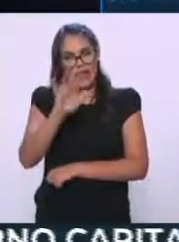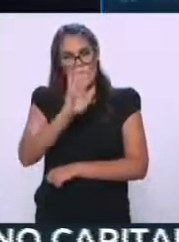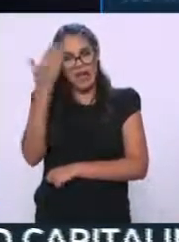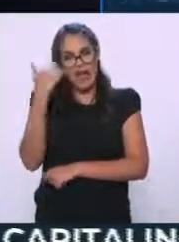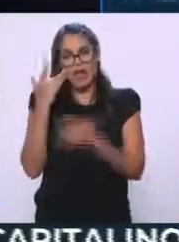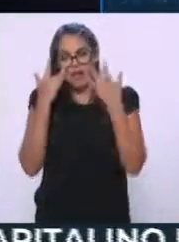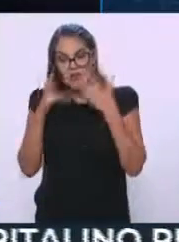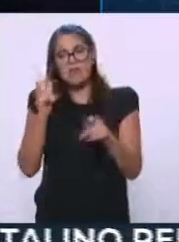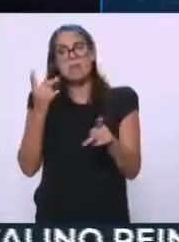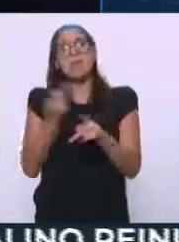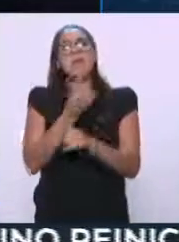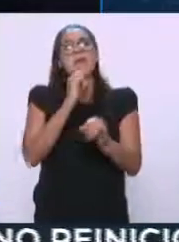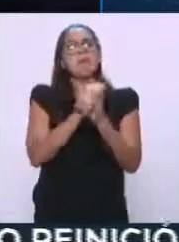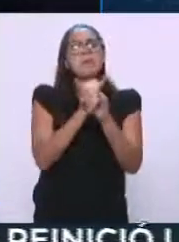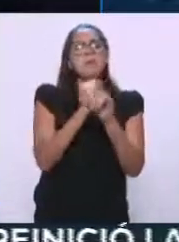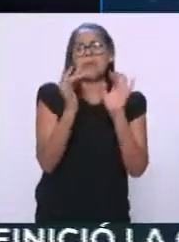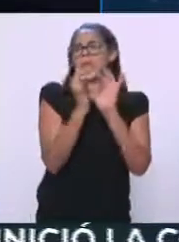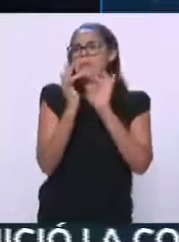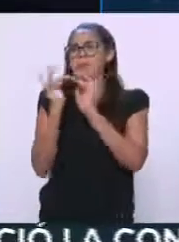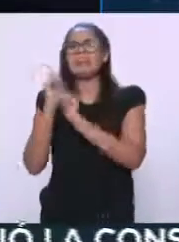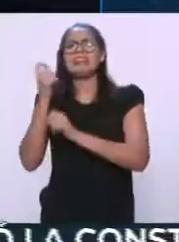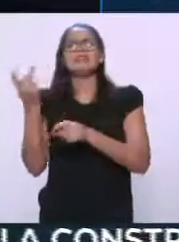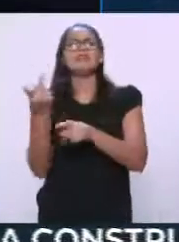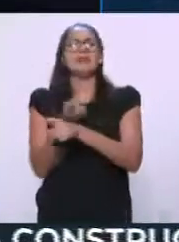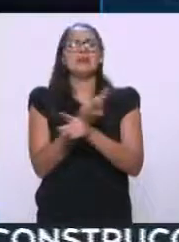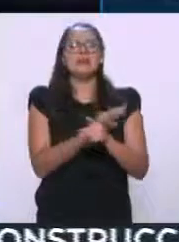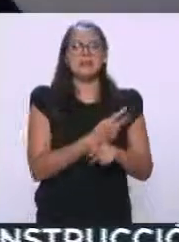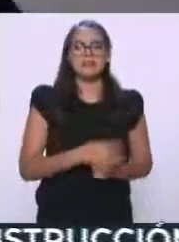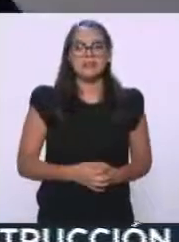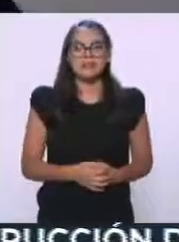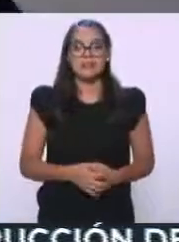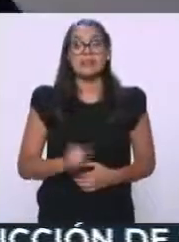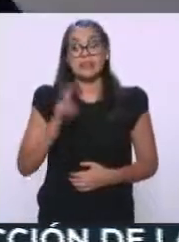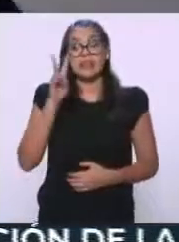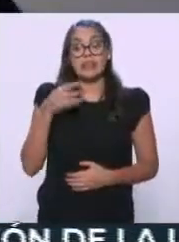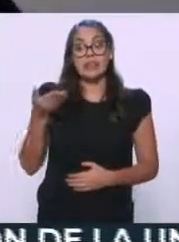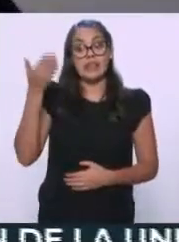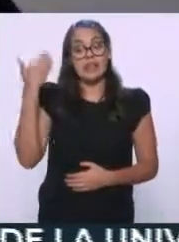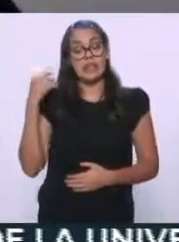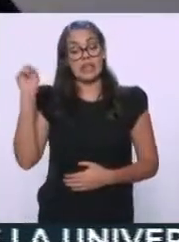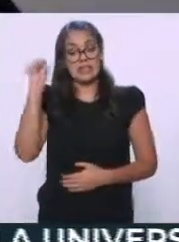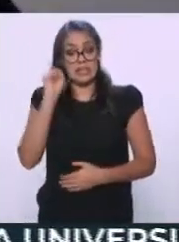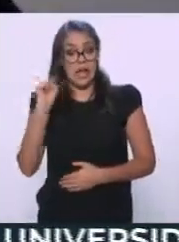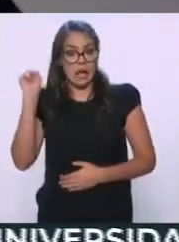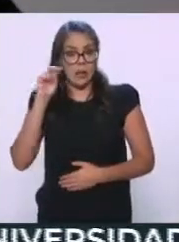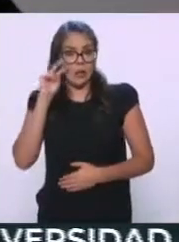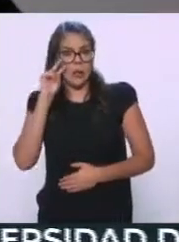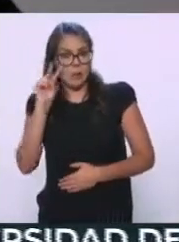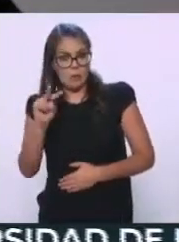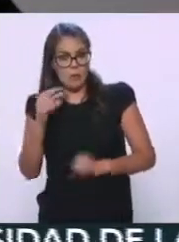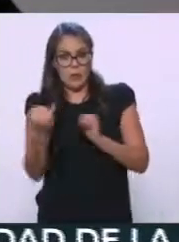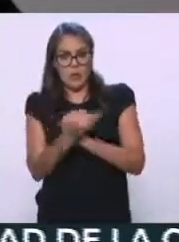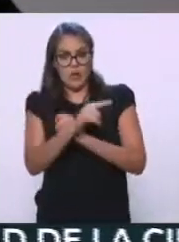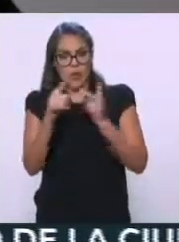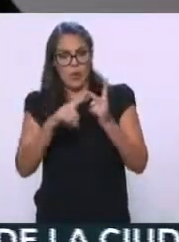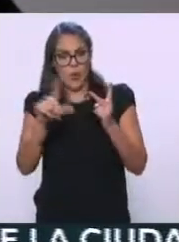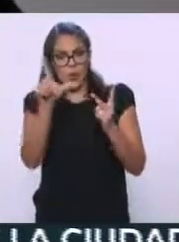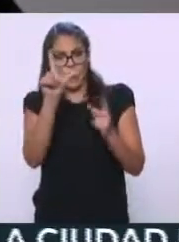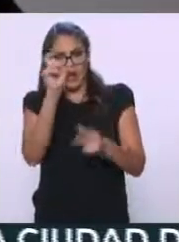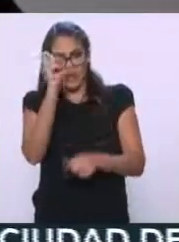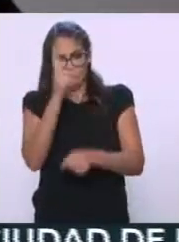sí, justamente, qué bueno que me preguntas. Desde el sábado vi mucho ruido, hubo 2 trending topics, uno el sábado, otro el lunes muy